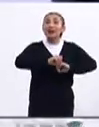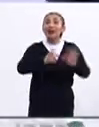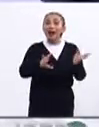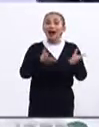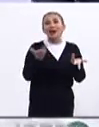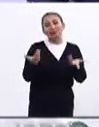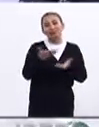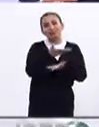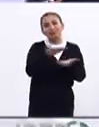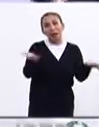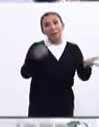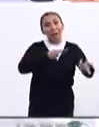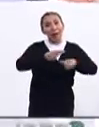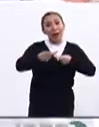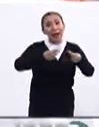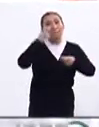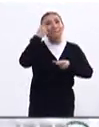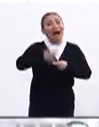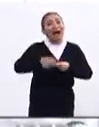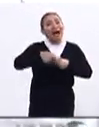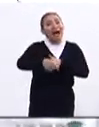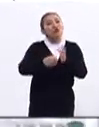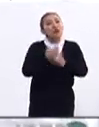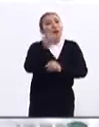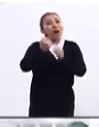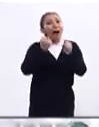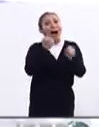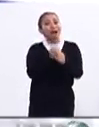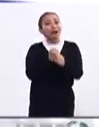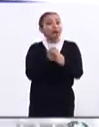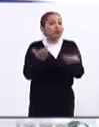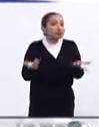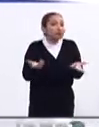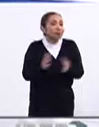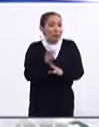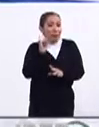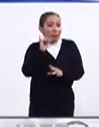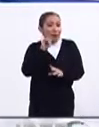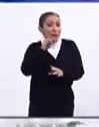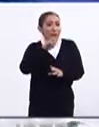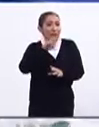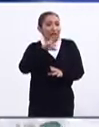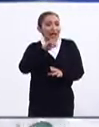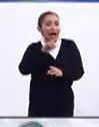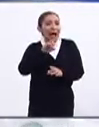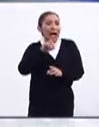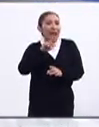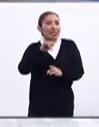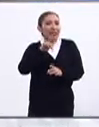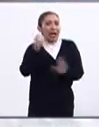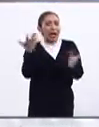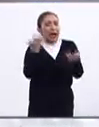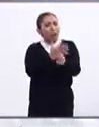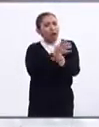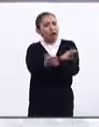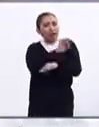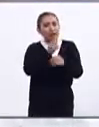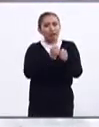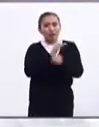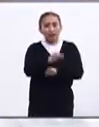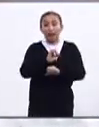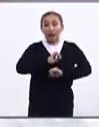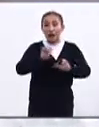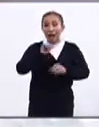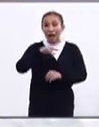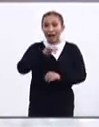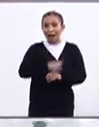supuesto pues estén preparados para este nuevo año en el que pues Iberoamérica al Día los estaremos acompañando con toda la información. Así es,